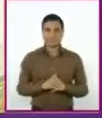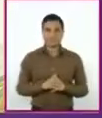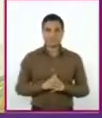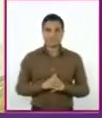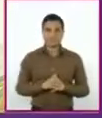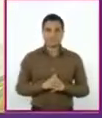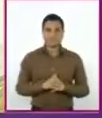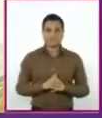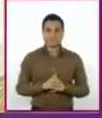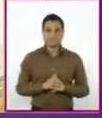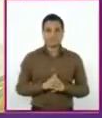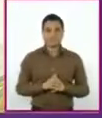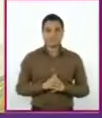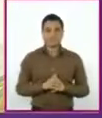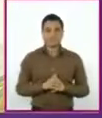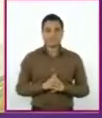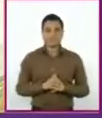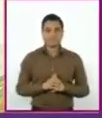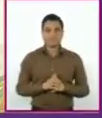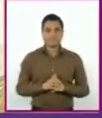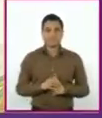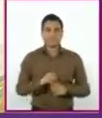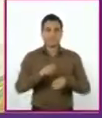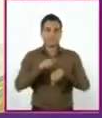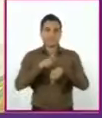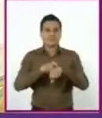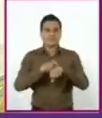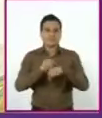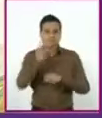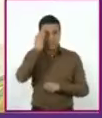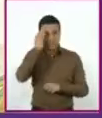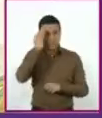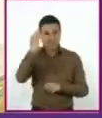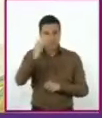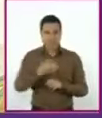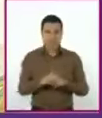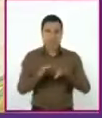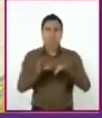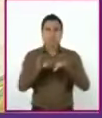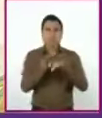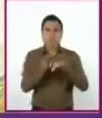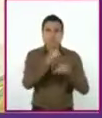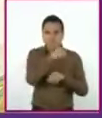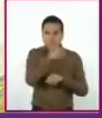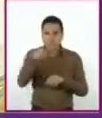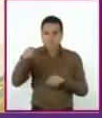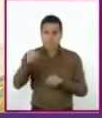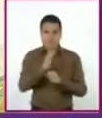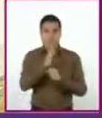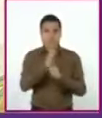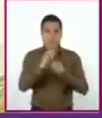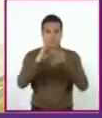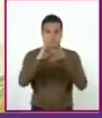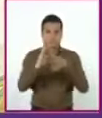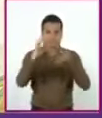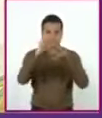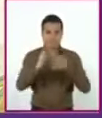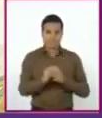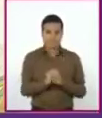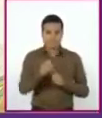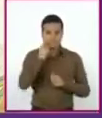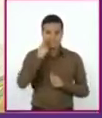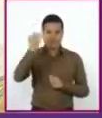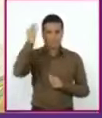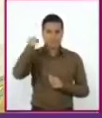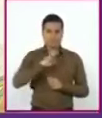Cápsula del tiempo, ubicación temporal. En esta cápsula del tiempo hablaremos de la ubicación temporal del